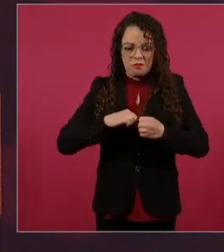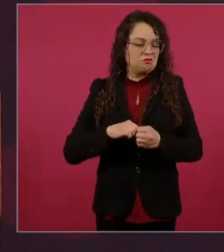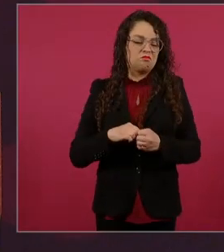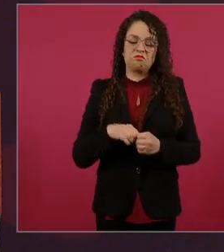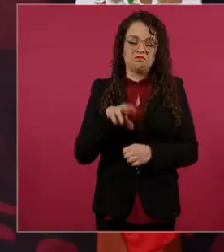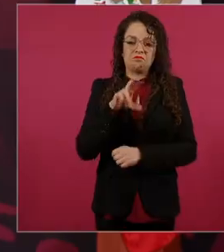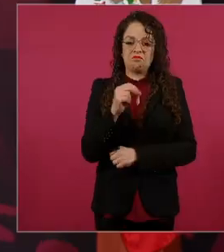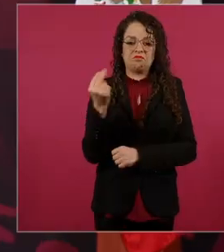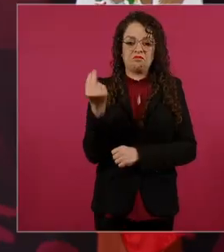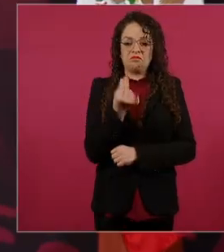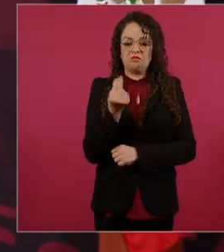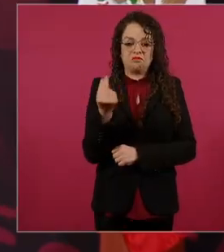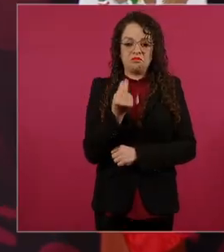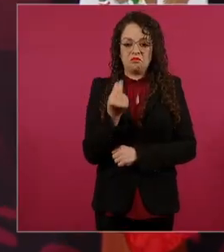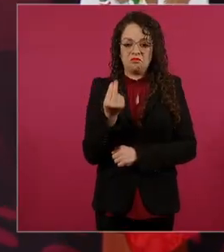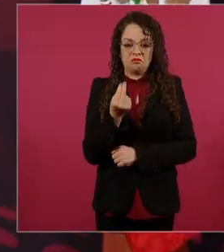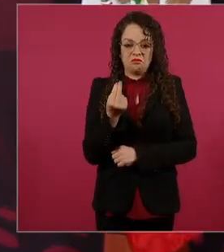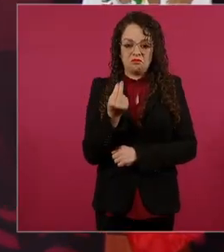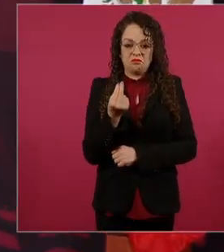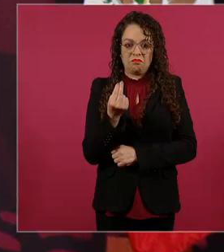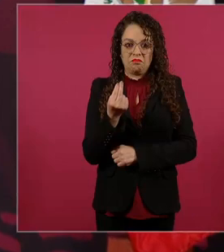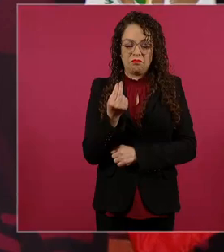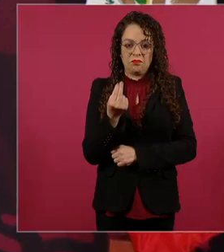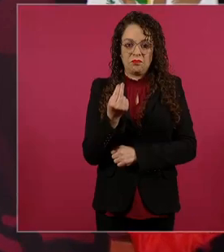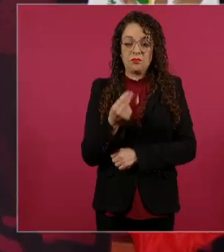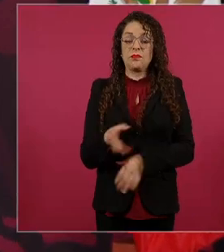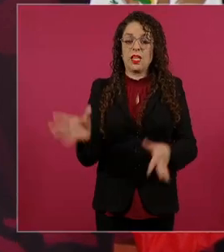ir aclarando aclarando por los jóvenes